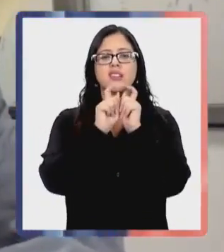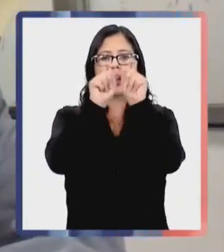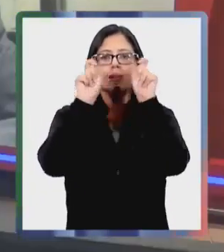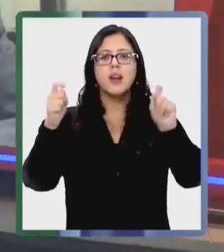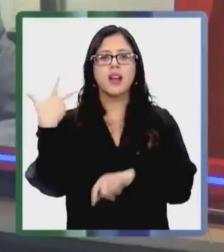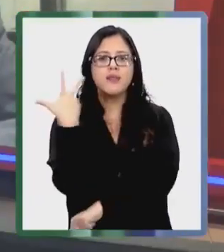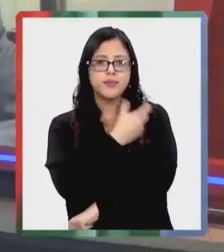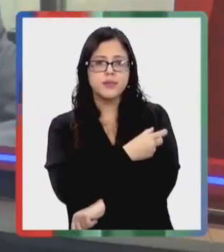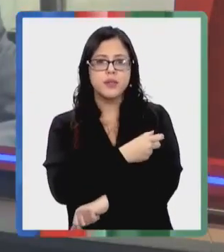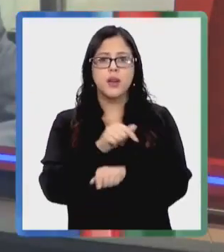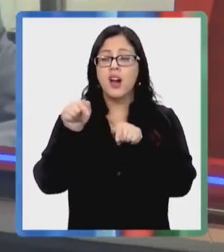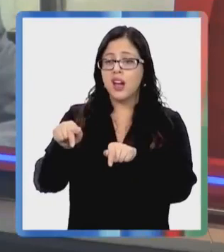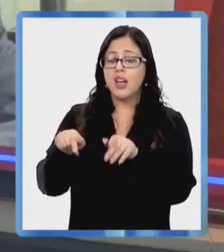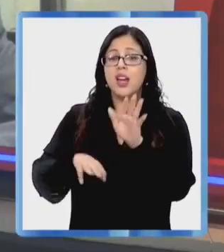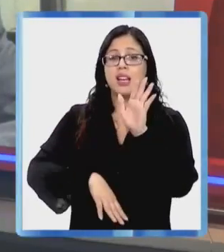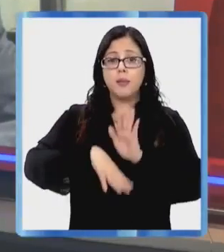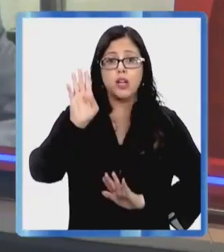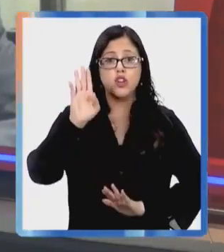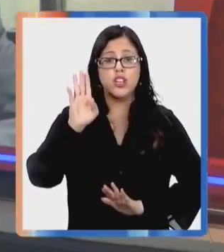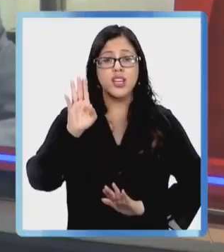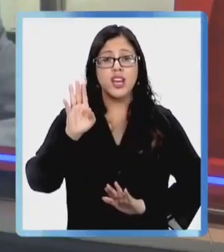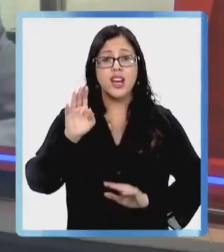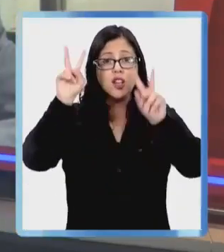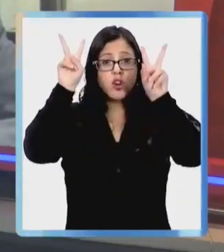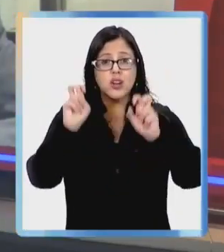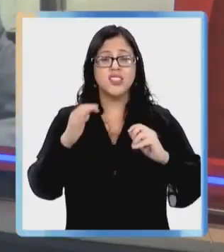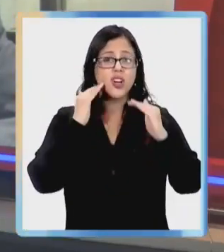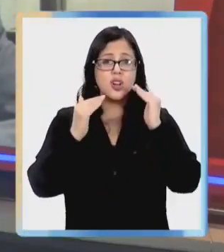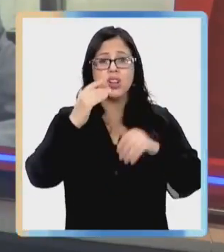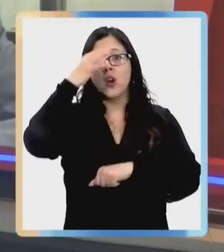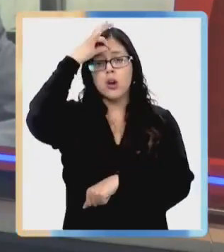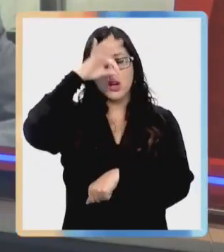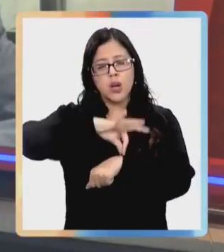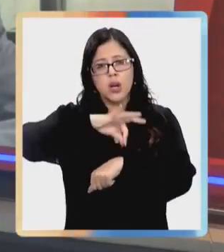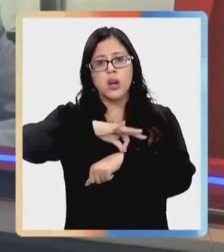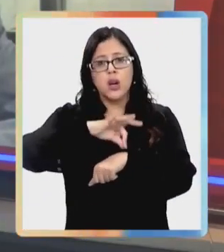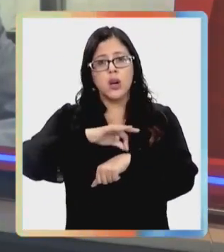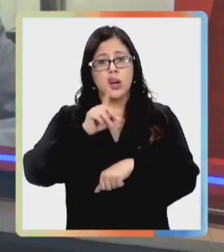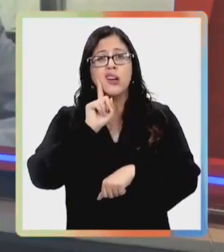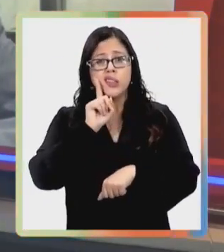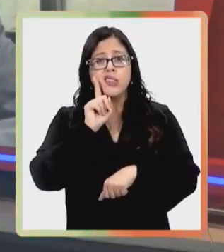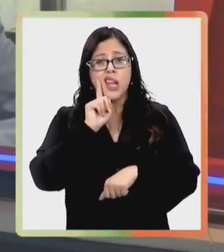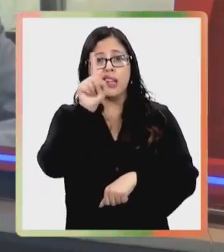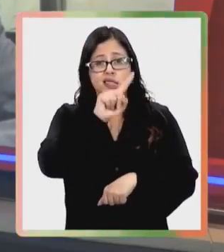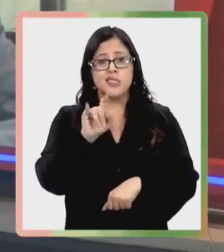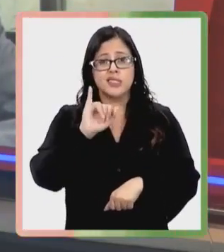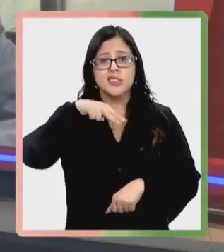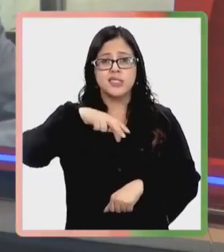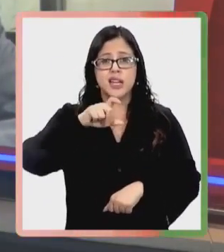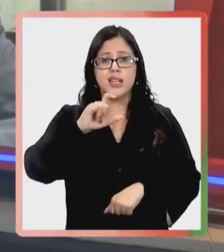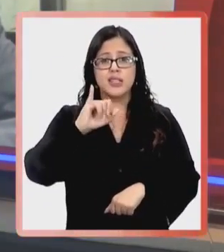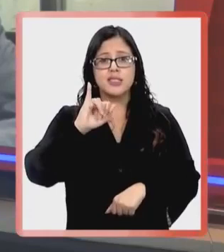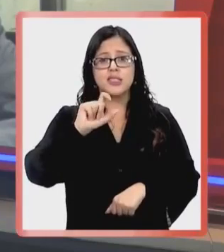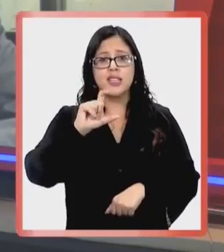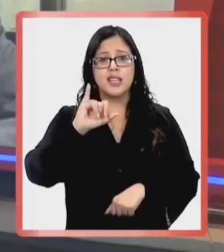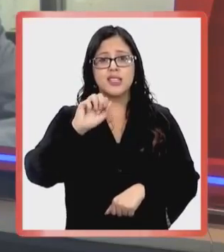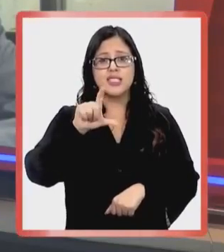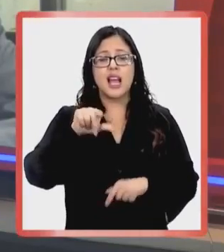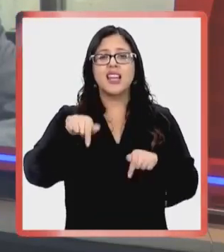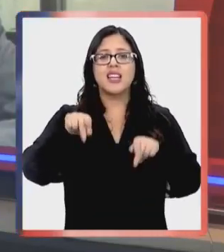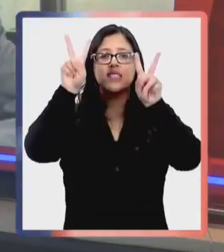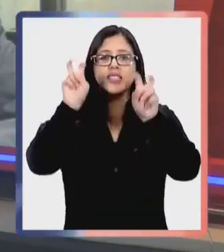vacunación. En la enorme mayoría de los casos, doctor, los niños que están enfermando tienen virus respiratorio sincicial y en ese caso en